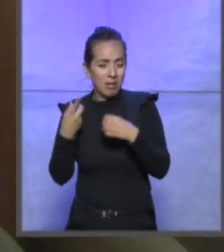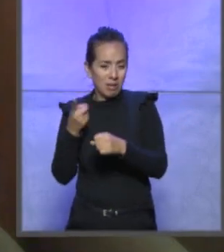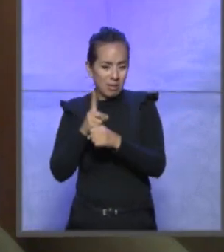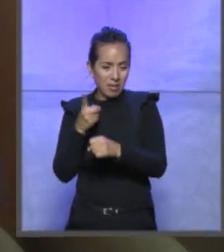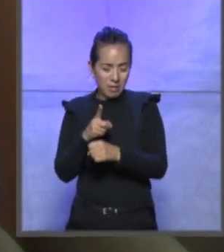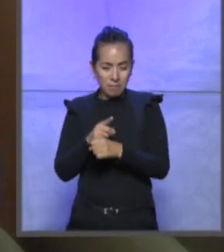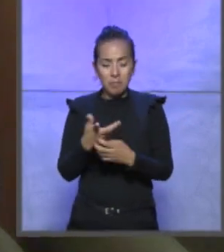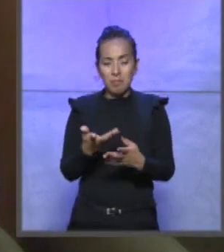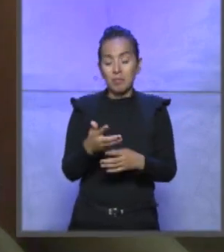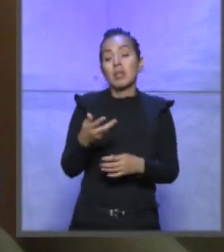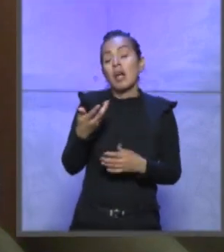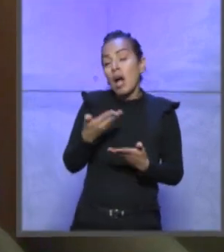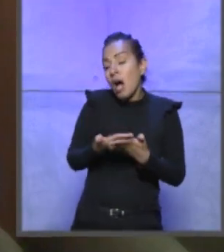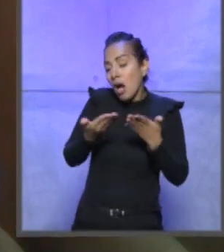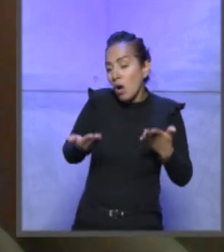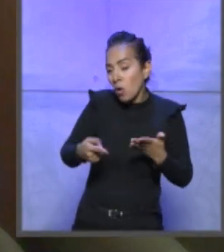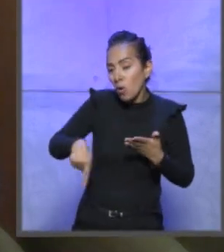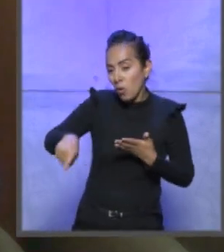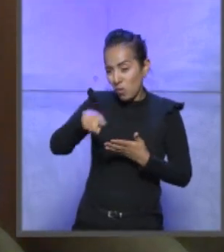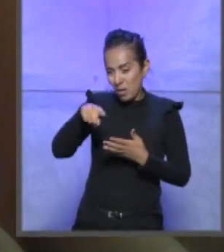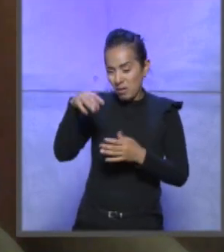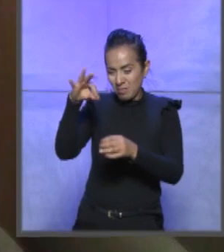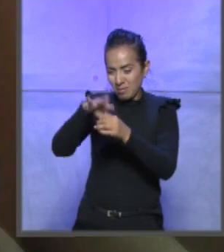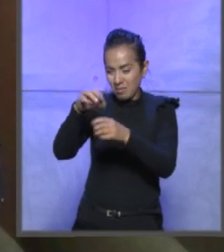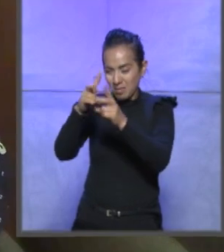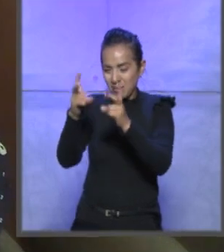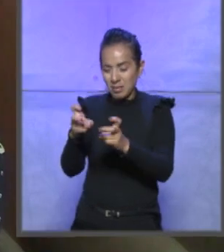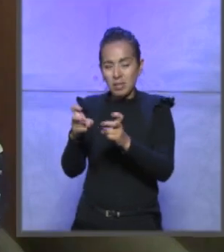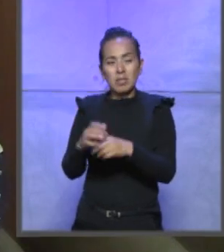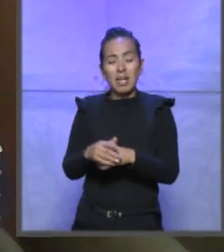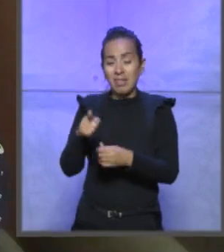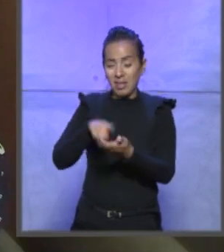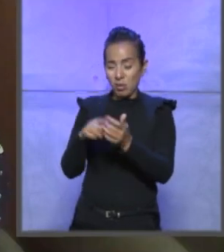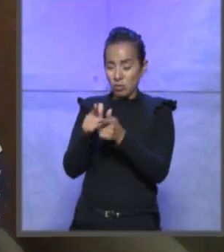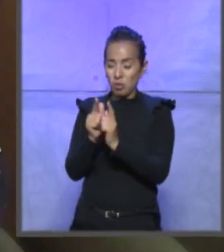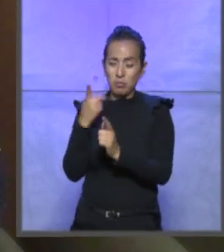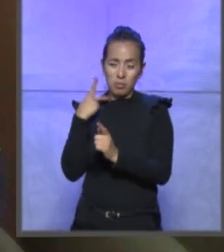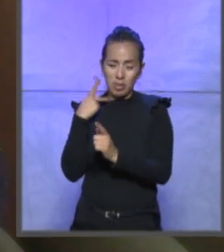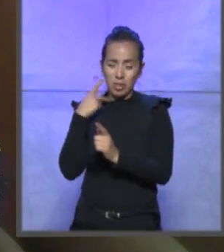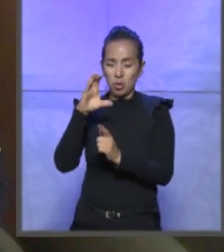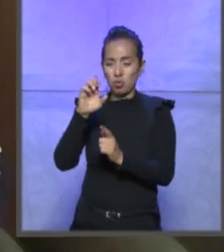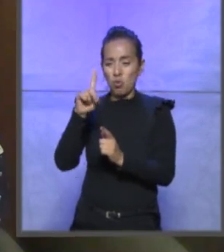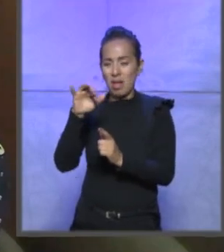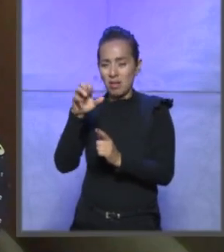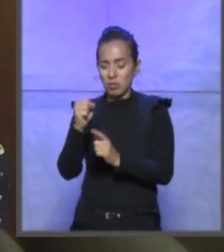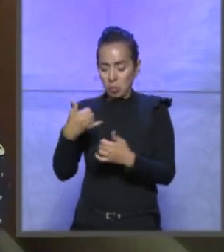ley. En el aspecto electoral y transportándolo al punto de los cuadros juveniles dentro de los partidos